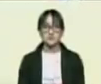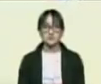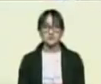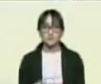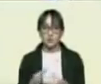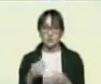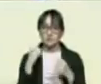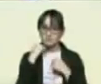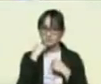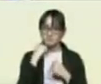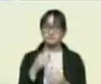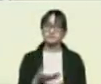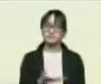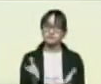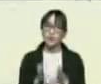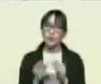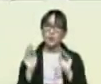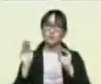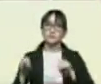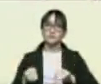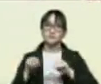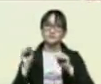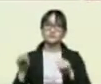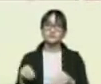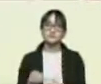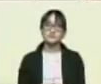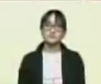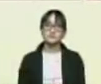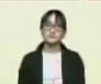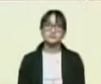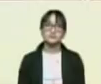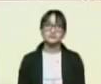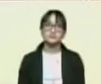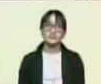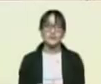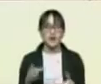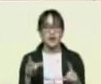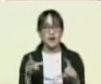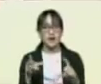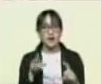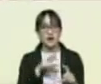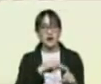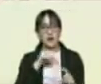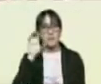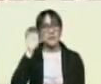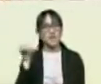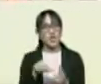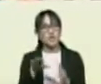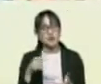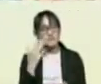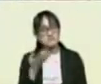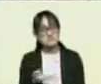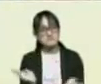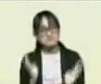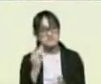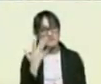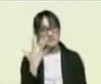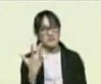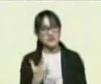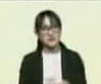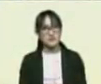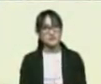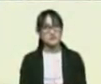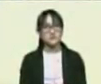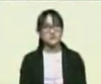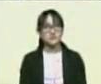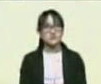Yo los llamo a todos y a todas. Saquen el carnet para ver el carnet de la patria. Para ver el